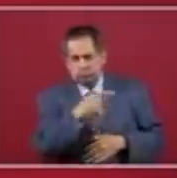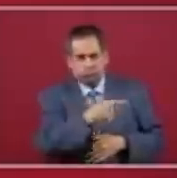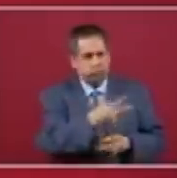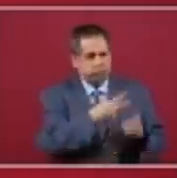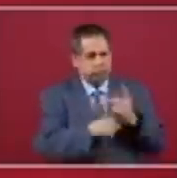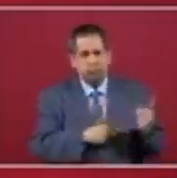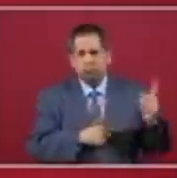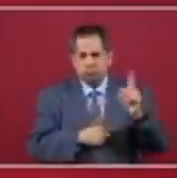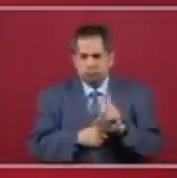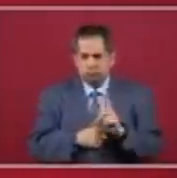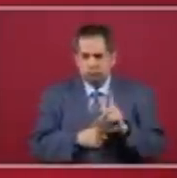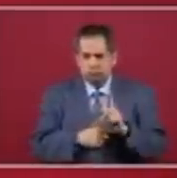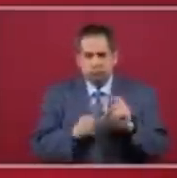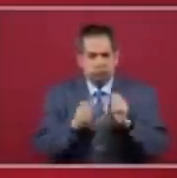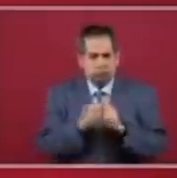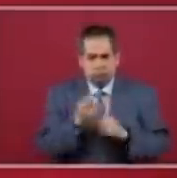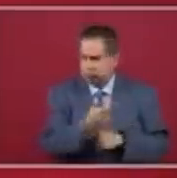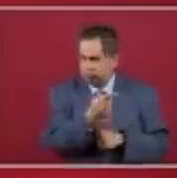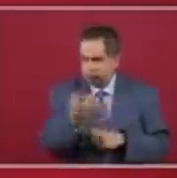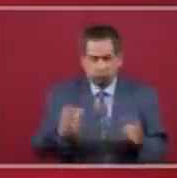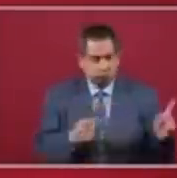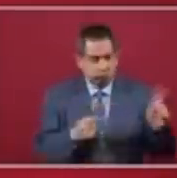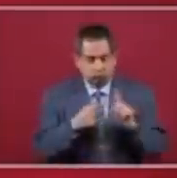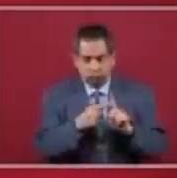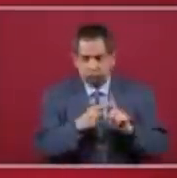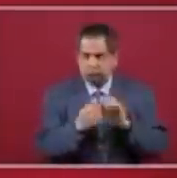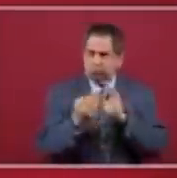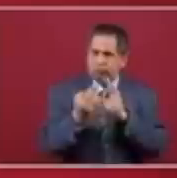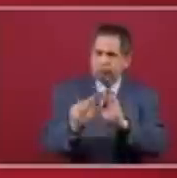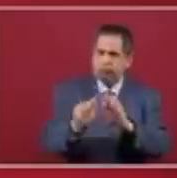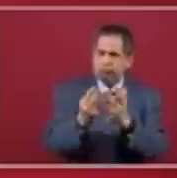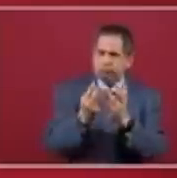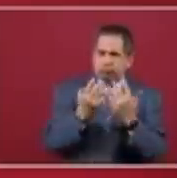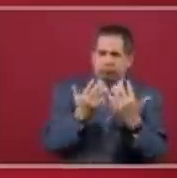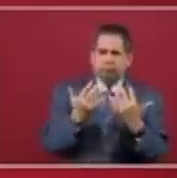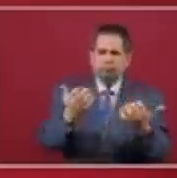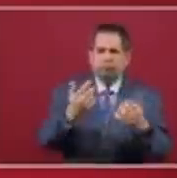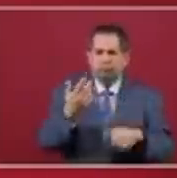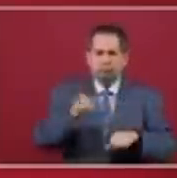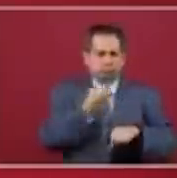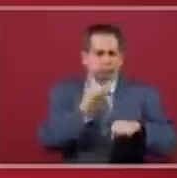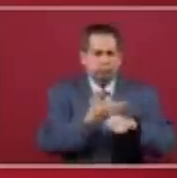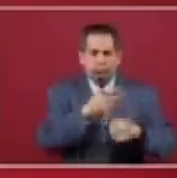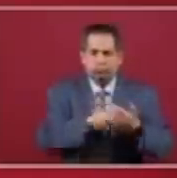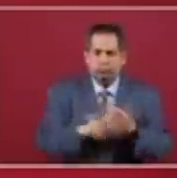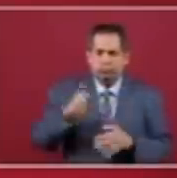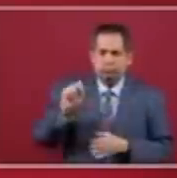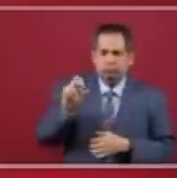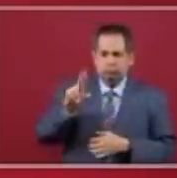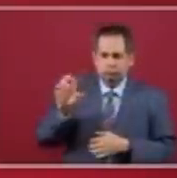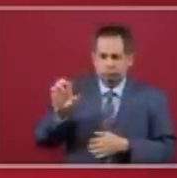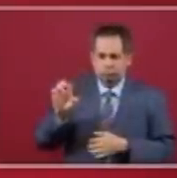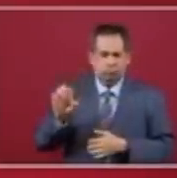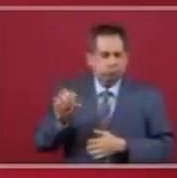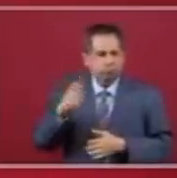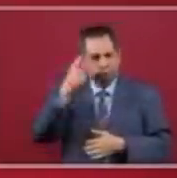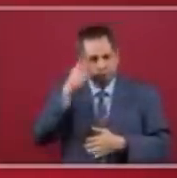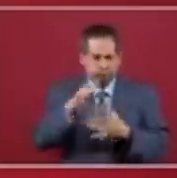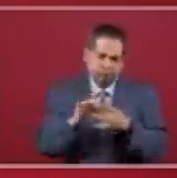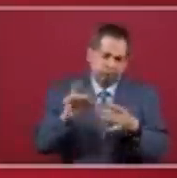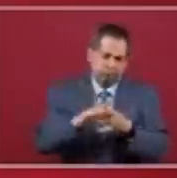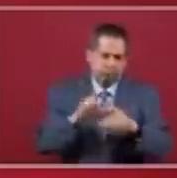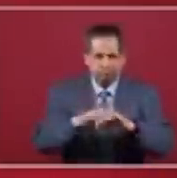venga con ustedes y comparezca el secretario de Relaciones Exteriores para